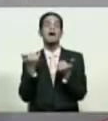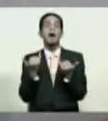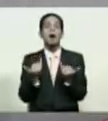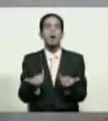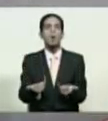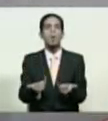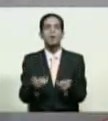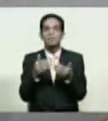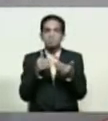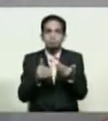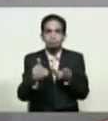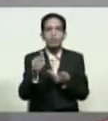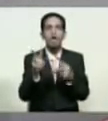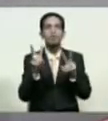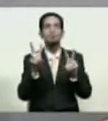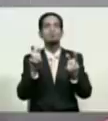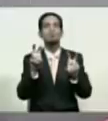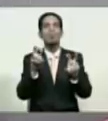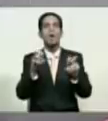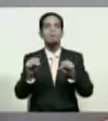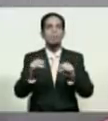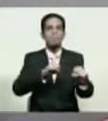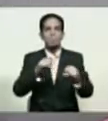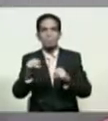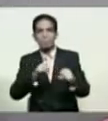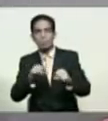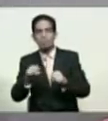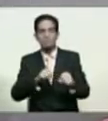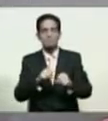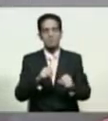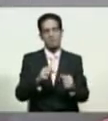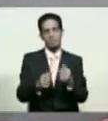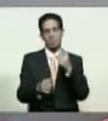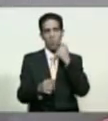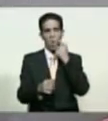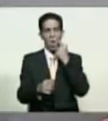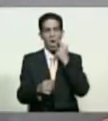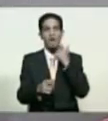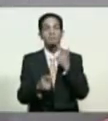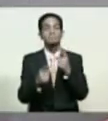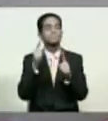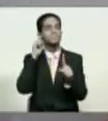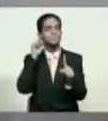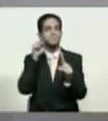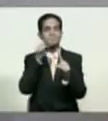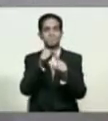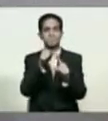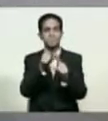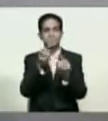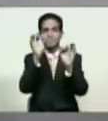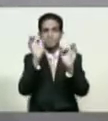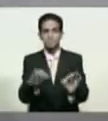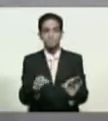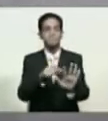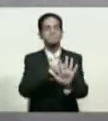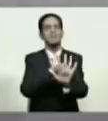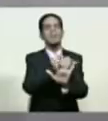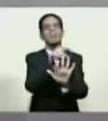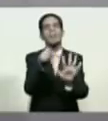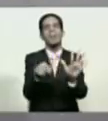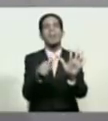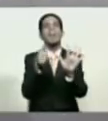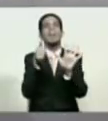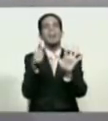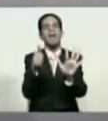a nuevas acciones, nuevos despliegues del movimiento Somos Venezuela para consolidar las 6 líneas de acción estratégica